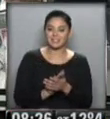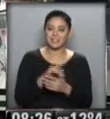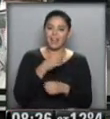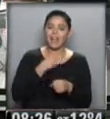viene